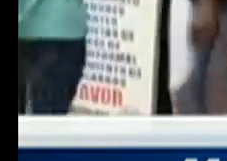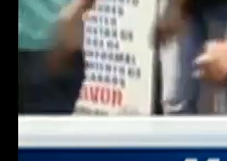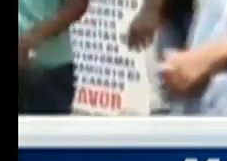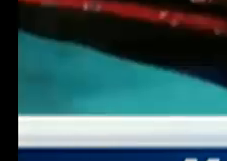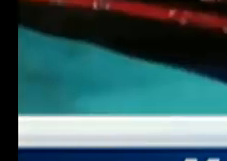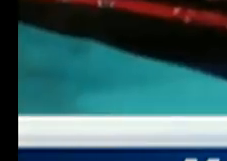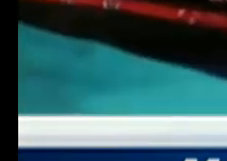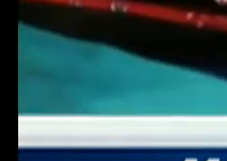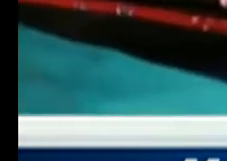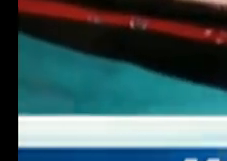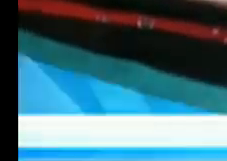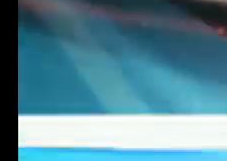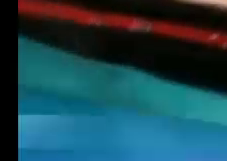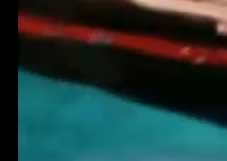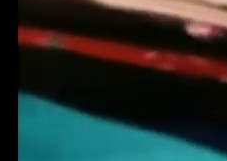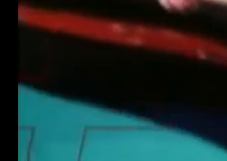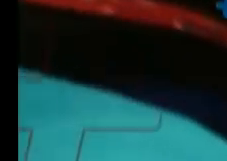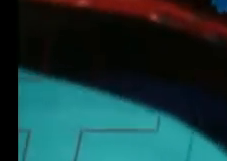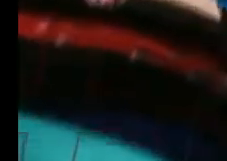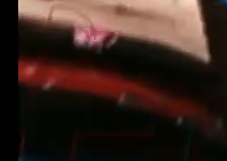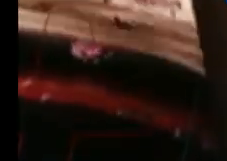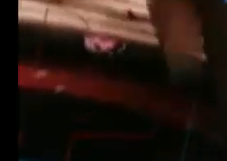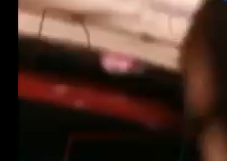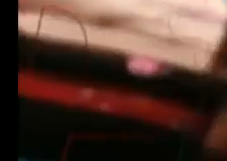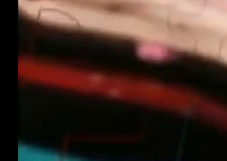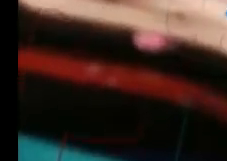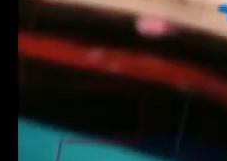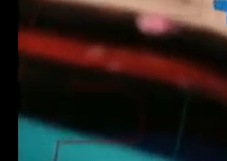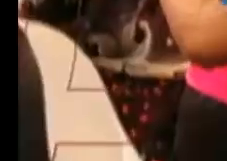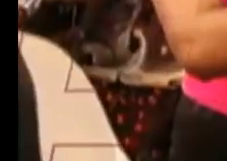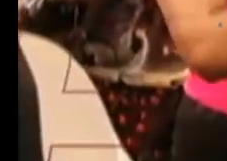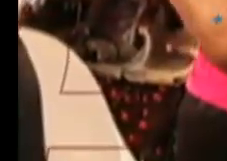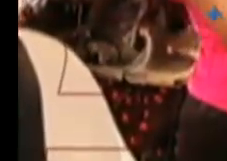la noticia de las 6:30.